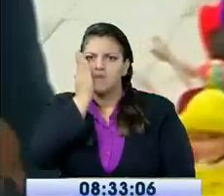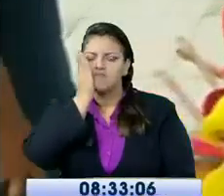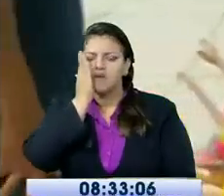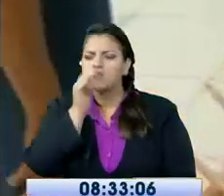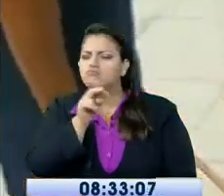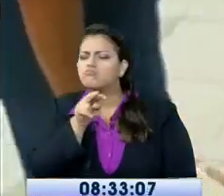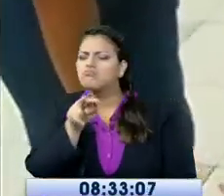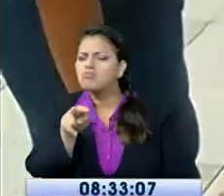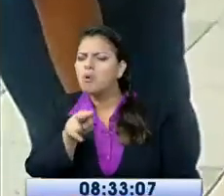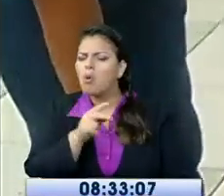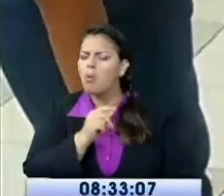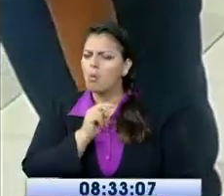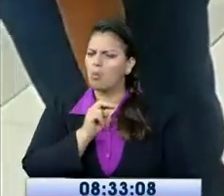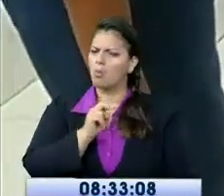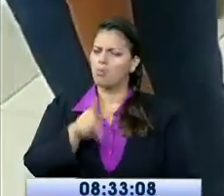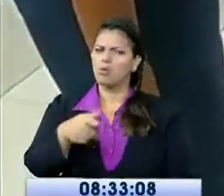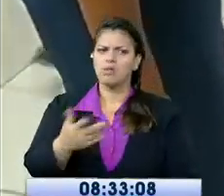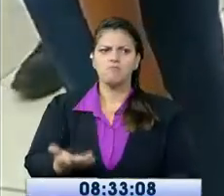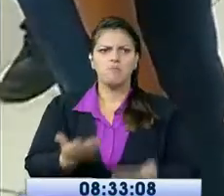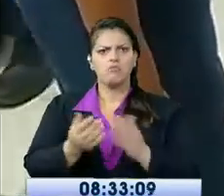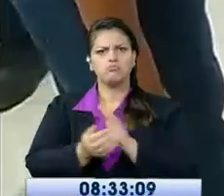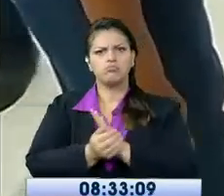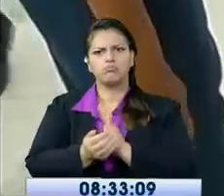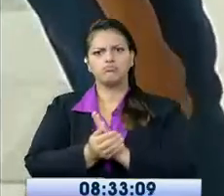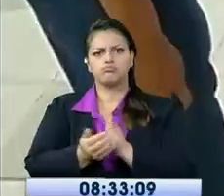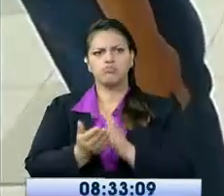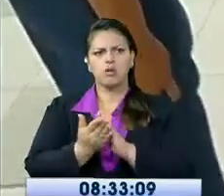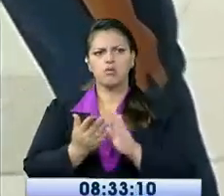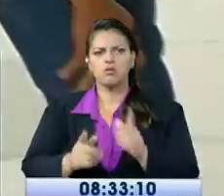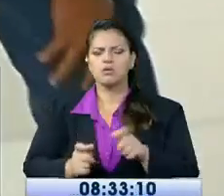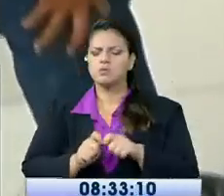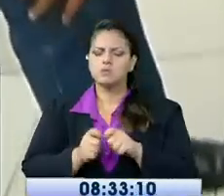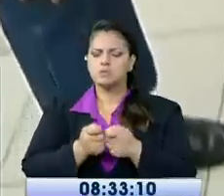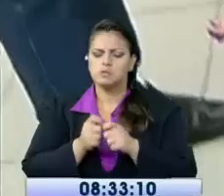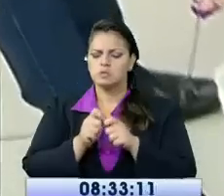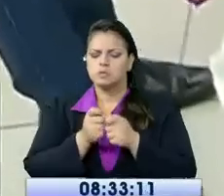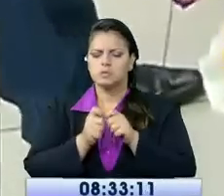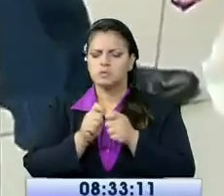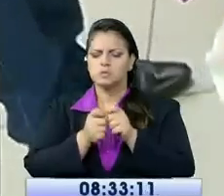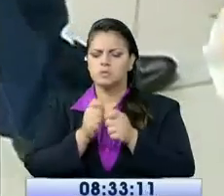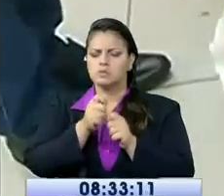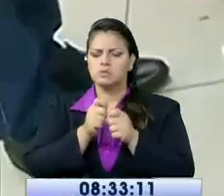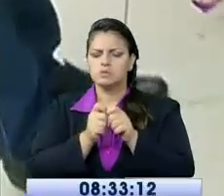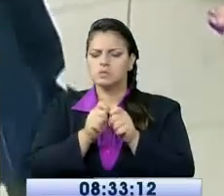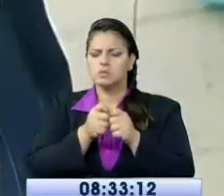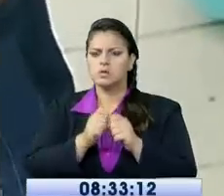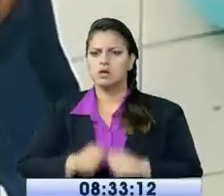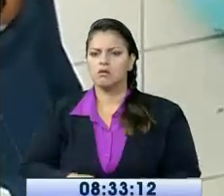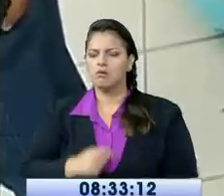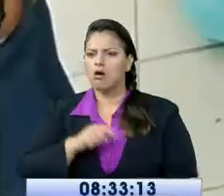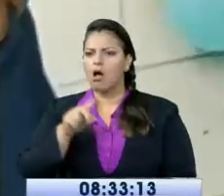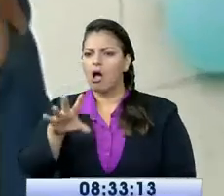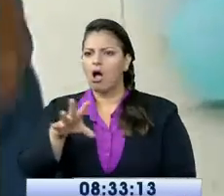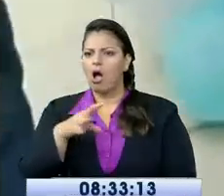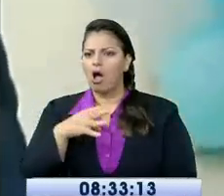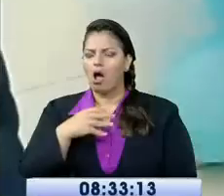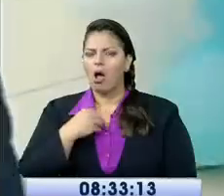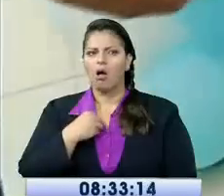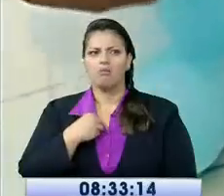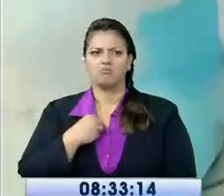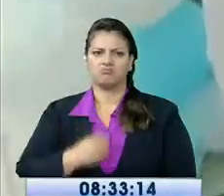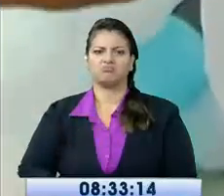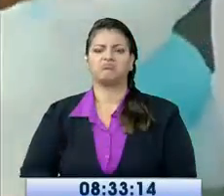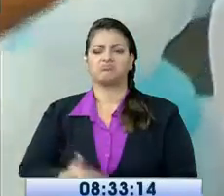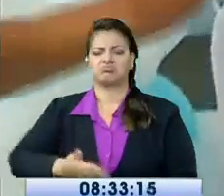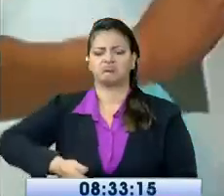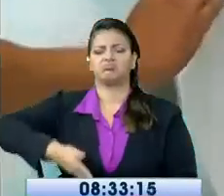esas técnicas y tengo reconocimiento ya en el mercado y sobre todo a nivel internacional. Este es el tercer día